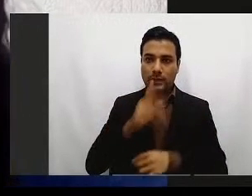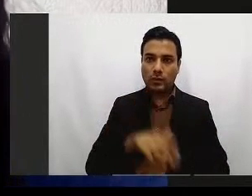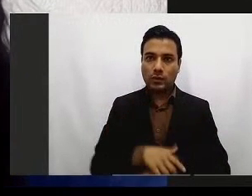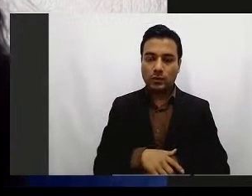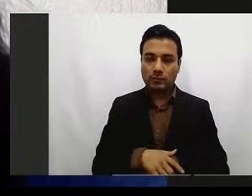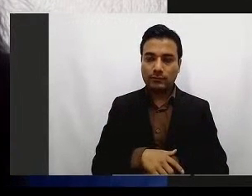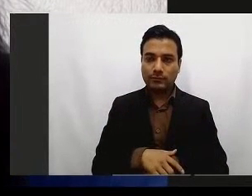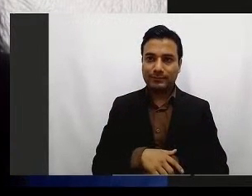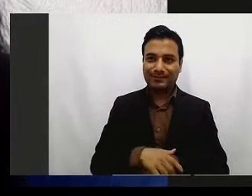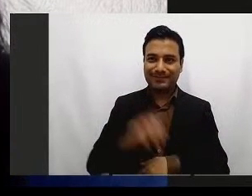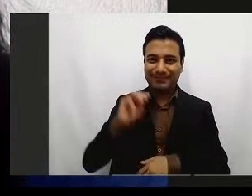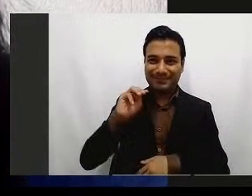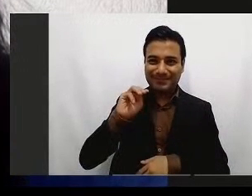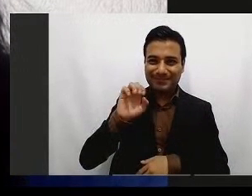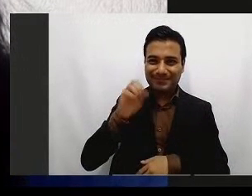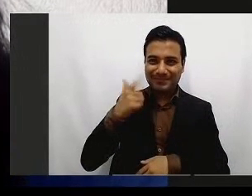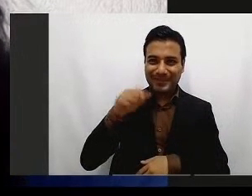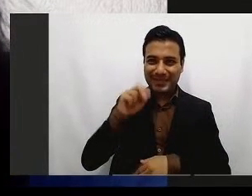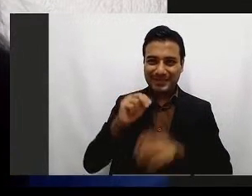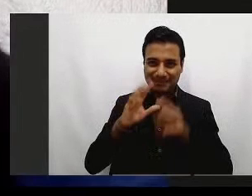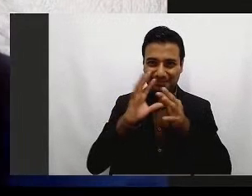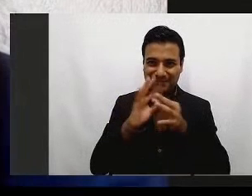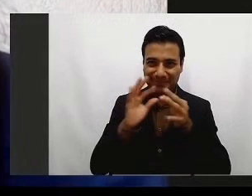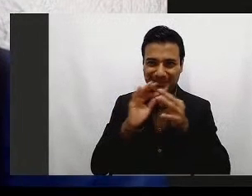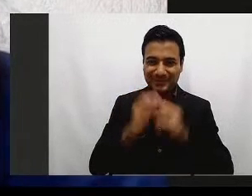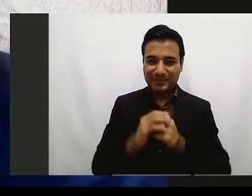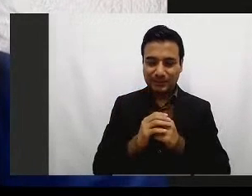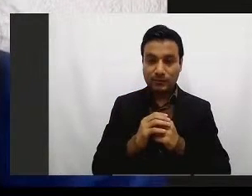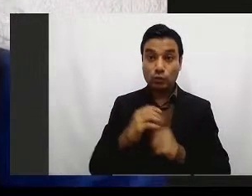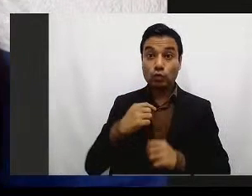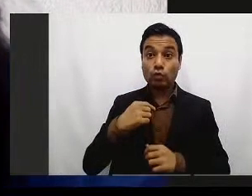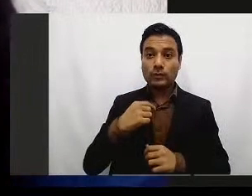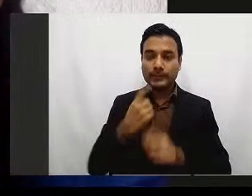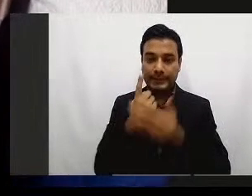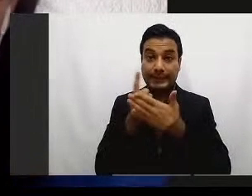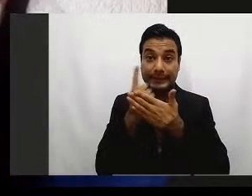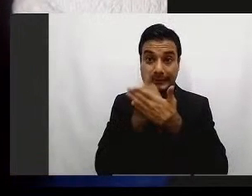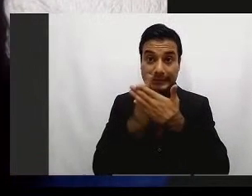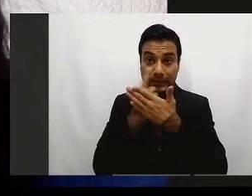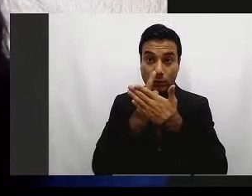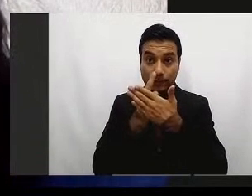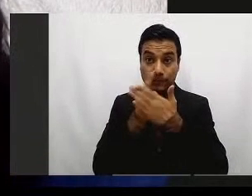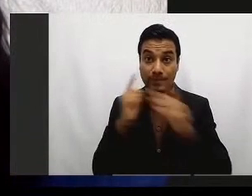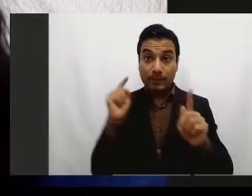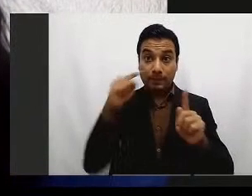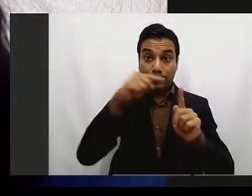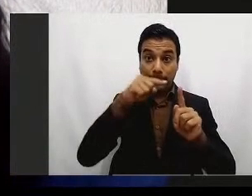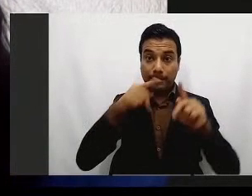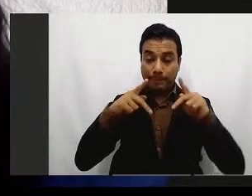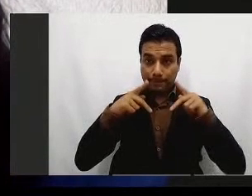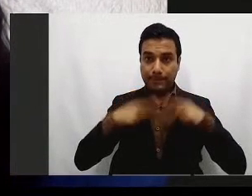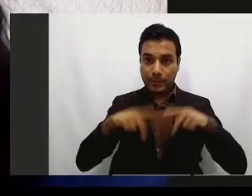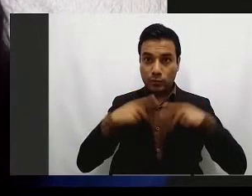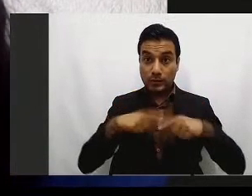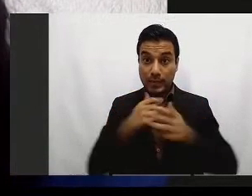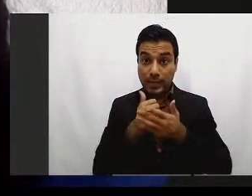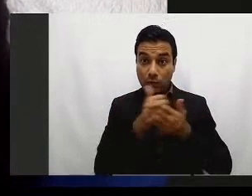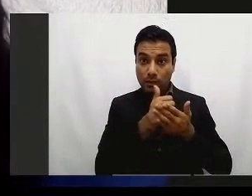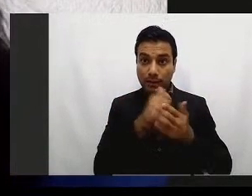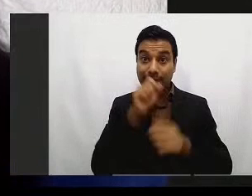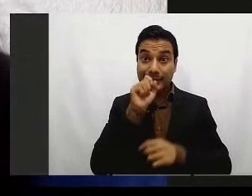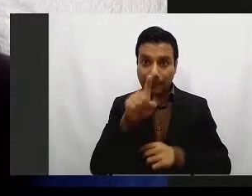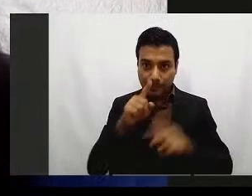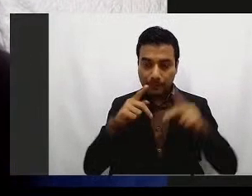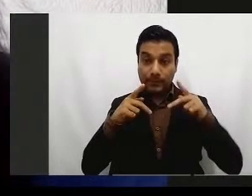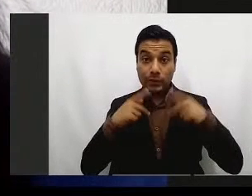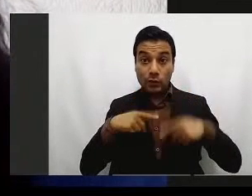dice Megan, pues es desde diseñar para las personas, pero diseñar con ellos, ¿no? Entonces, esa parte